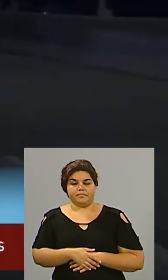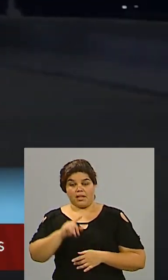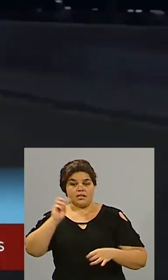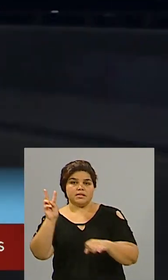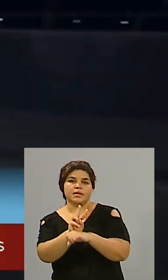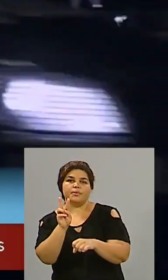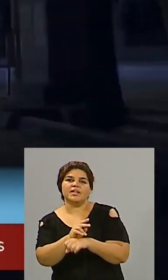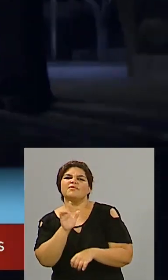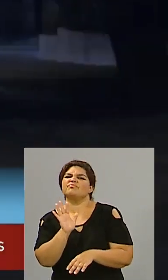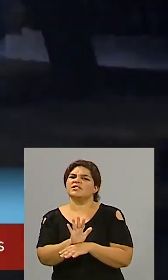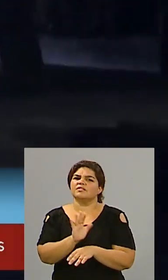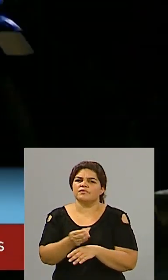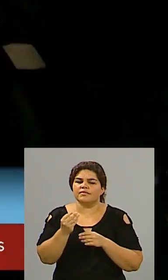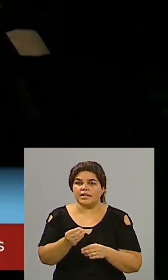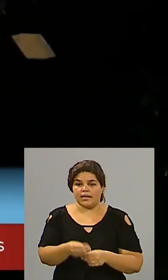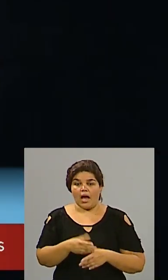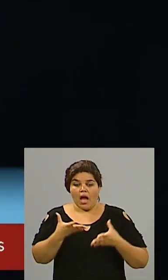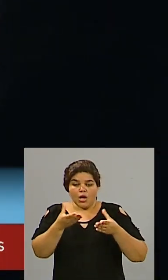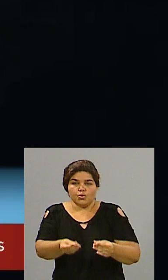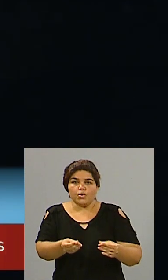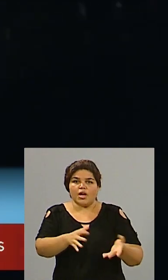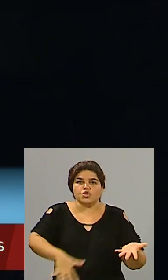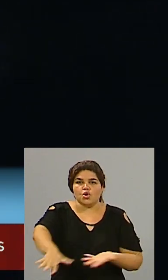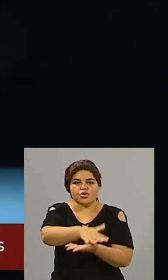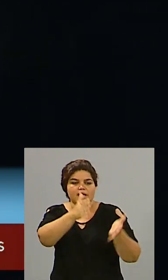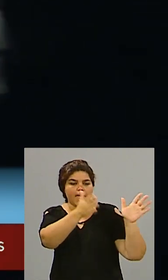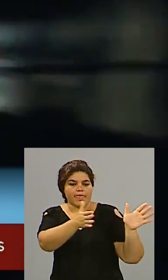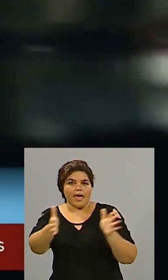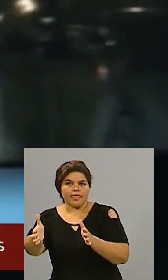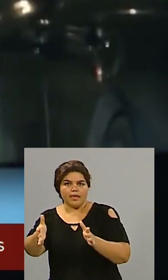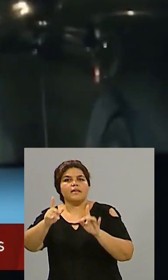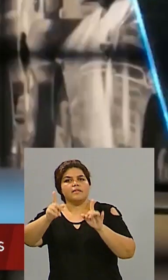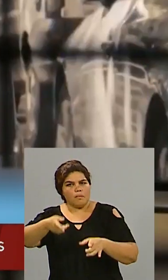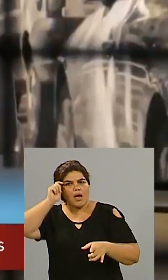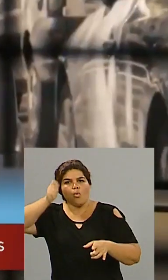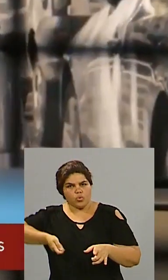orden social, a la cohesión social, y la justicia también.